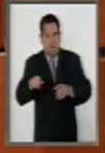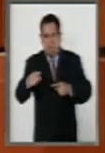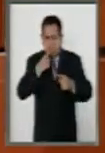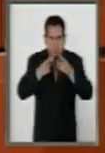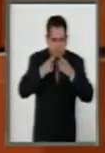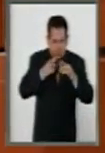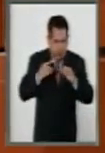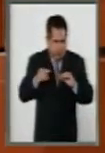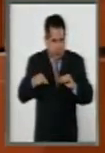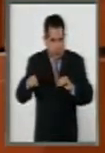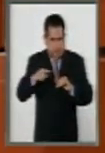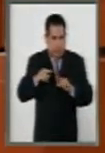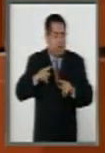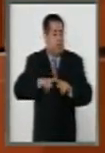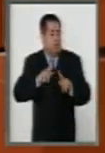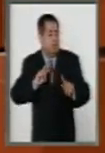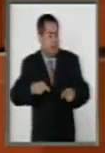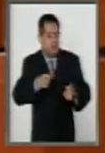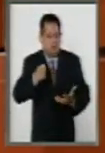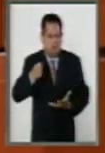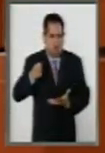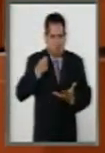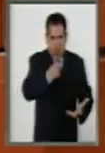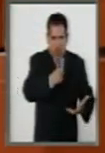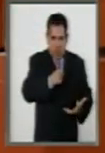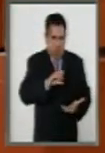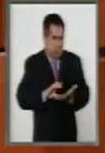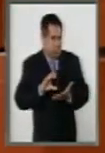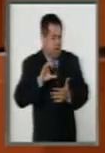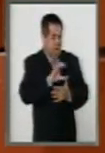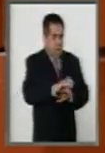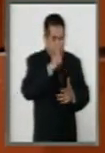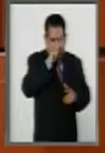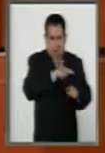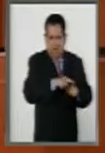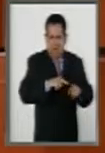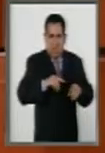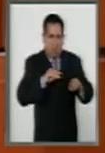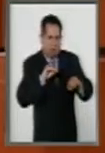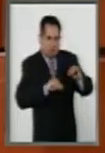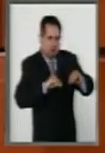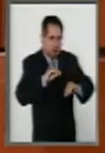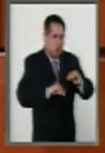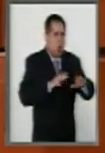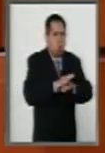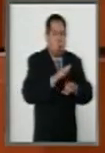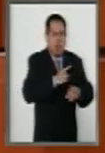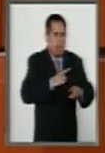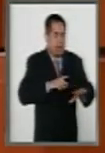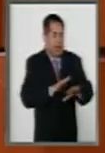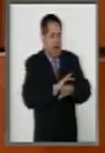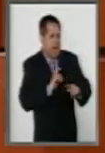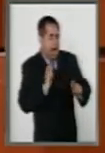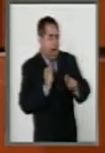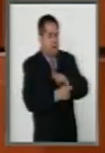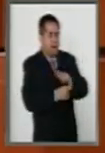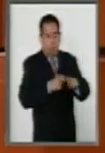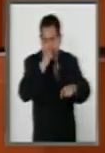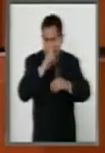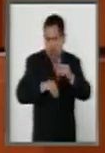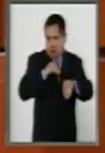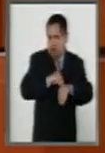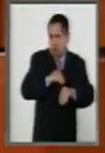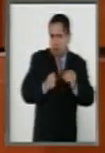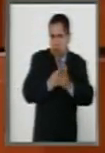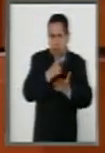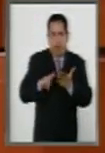deberán destinar los recursos necesarios para el desarrollo de las acciones que deban realizarse para la implementación de lo